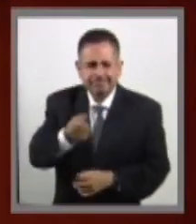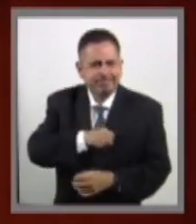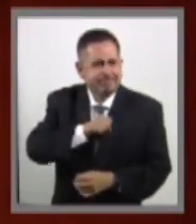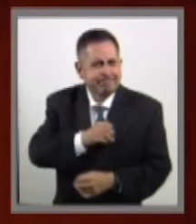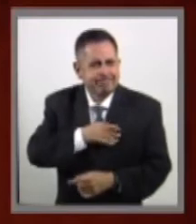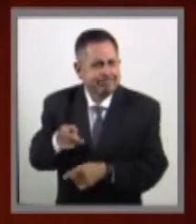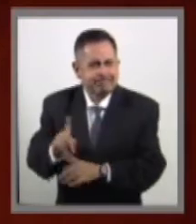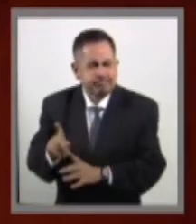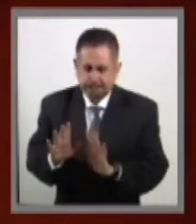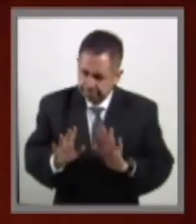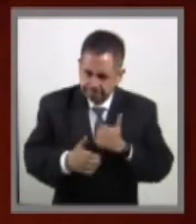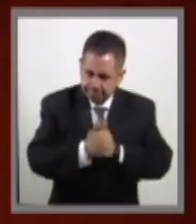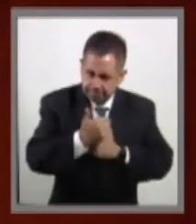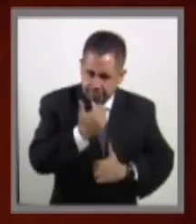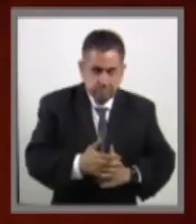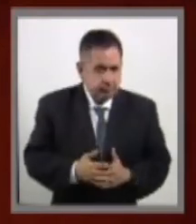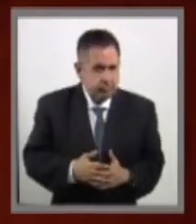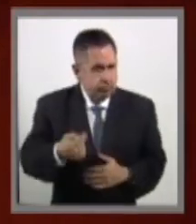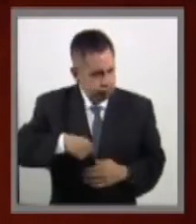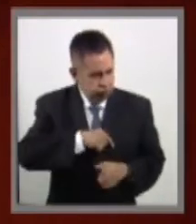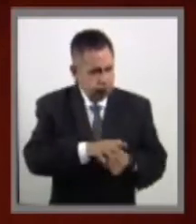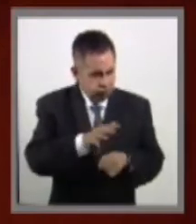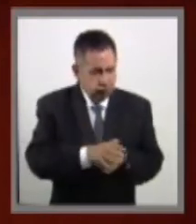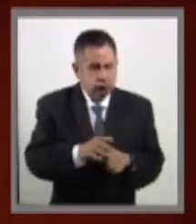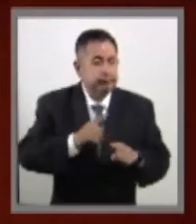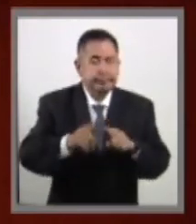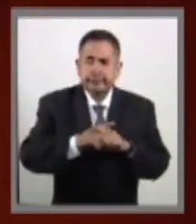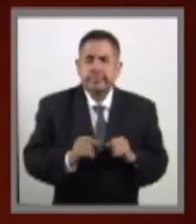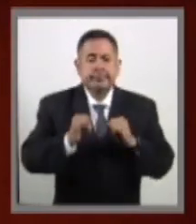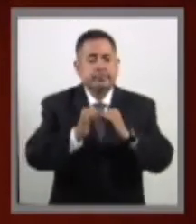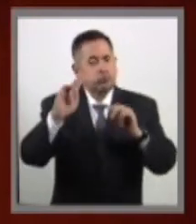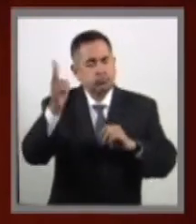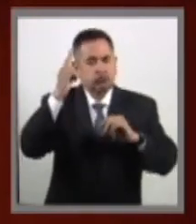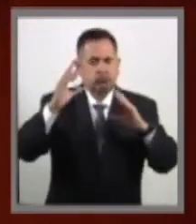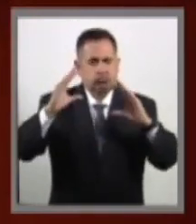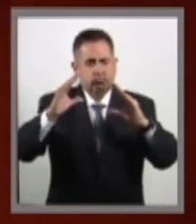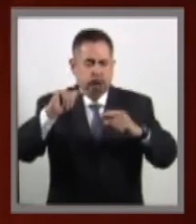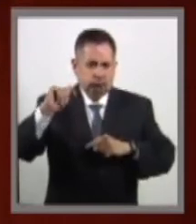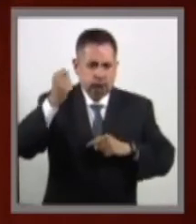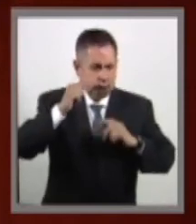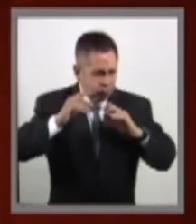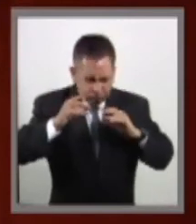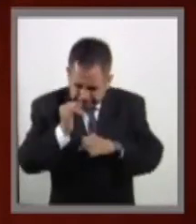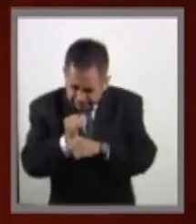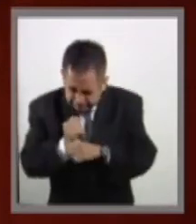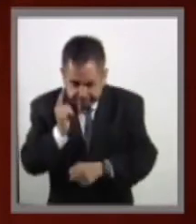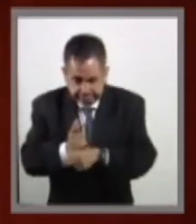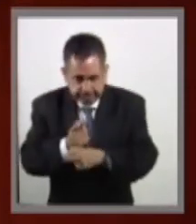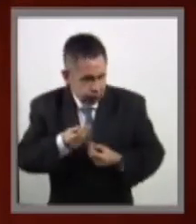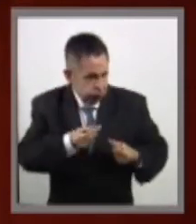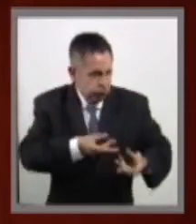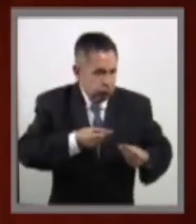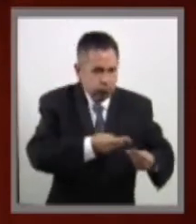de los alimentos. La participación de las instituciones de enseñanza superior y tecnológica y los centros